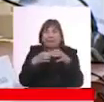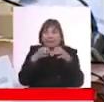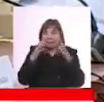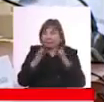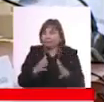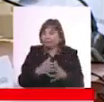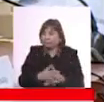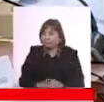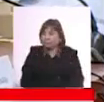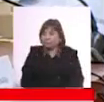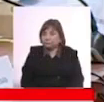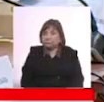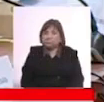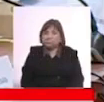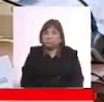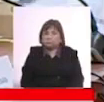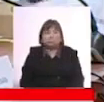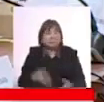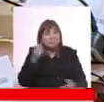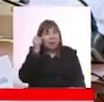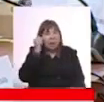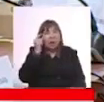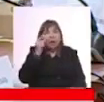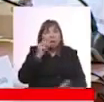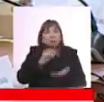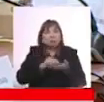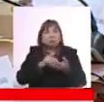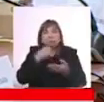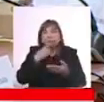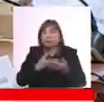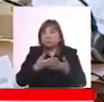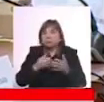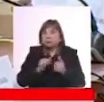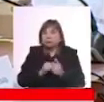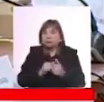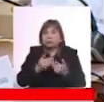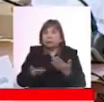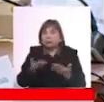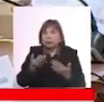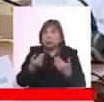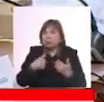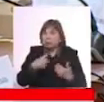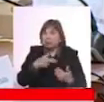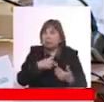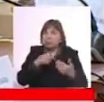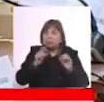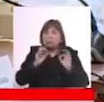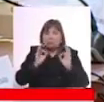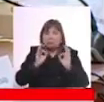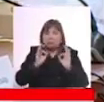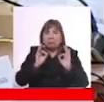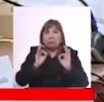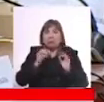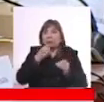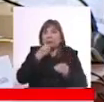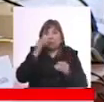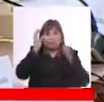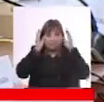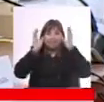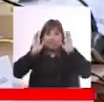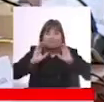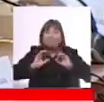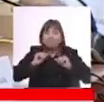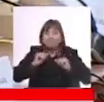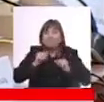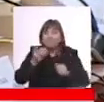congresistas, valga la redundancia, ¿no? En ese sentido, repito, por el lado del MEF estamos absolutamente de acuerdo con